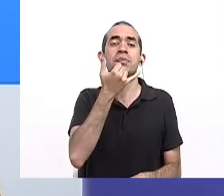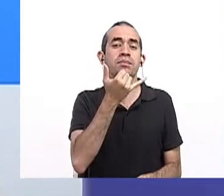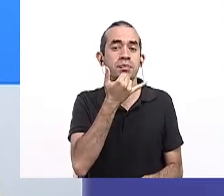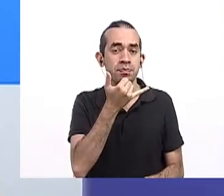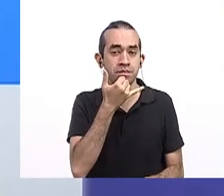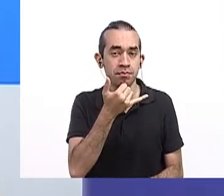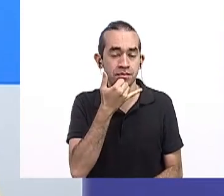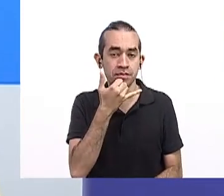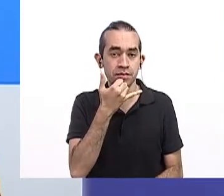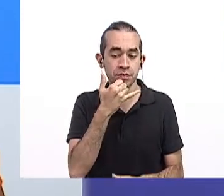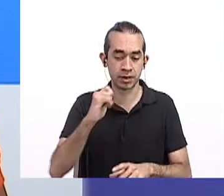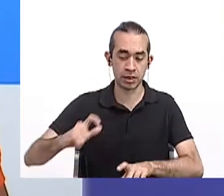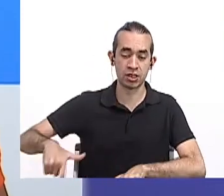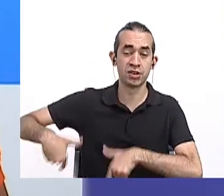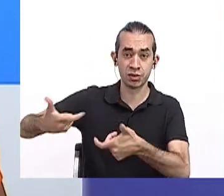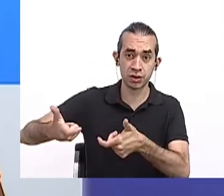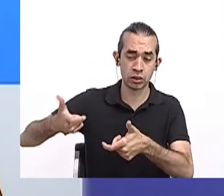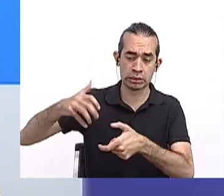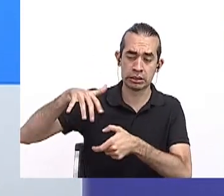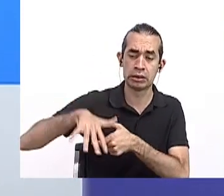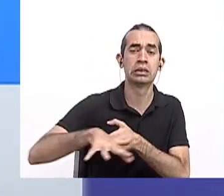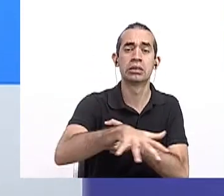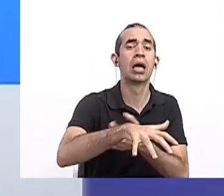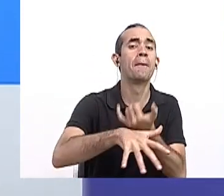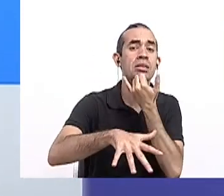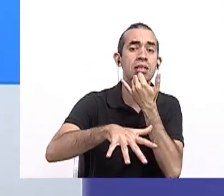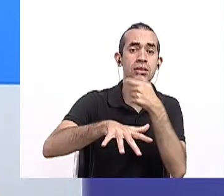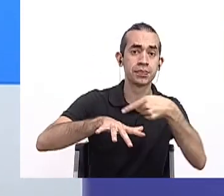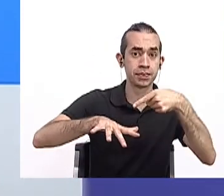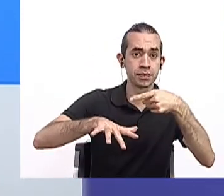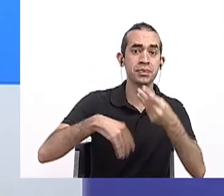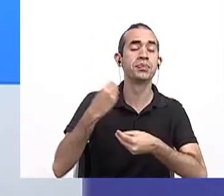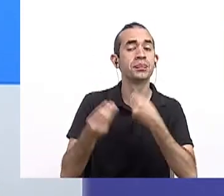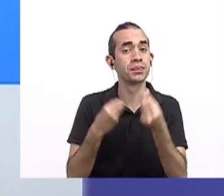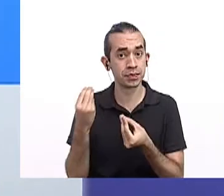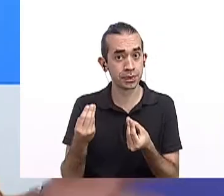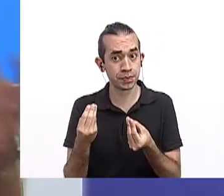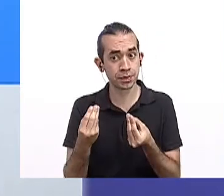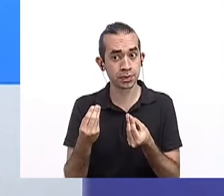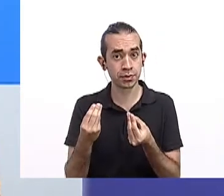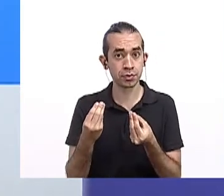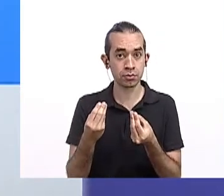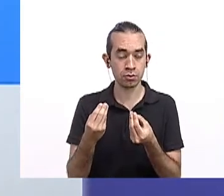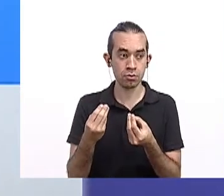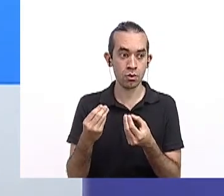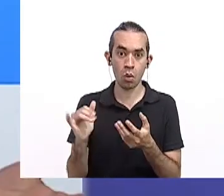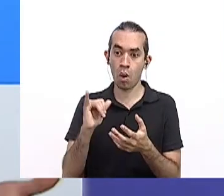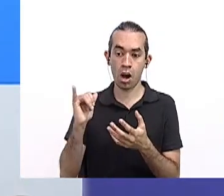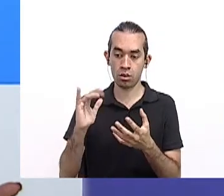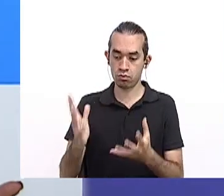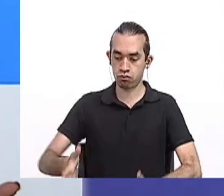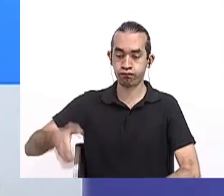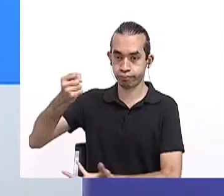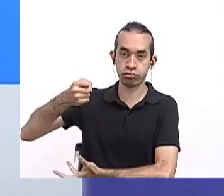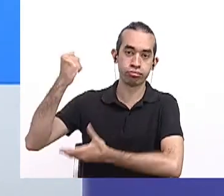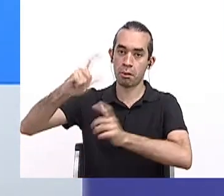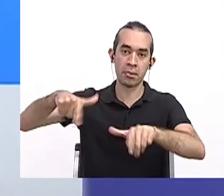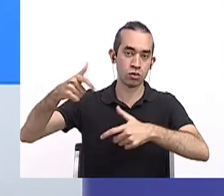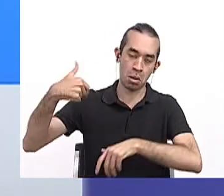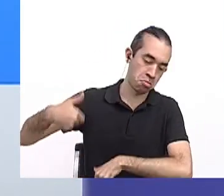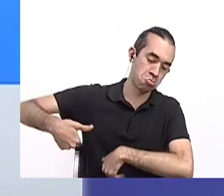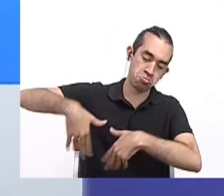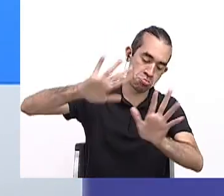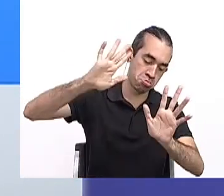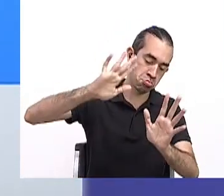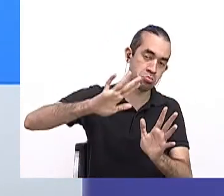con los residuos que nosotros elaboramos que sucede con esos residuos que van en la bolsa de la basura cada semana bueno